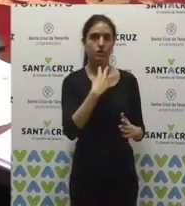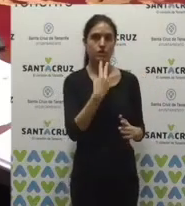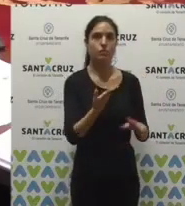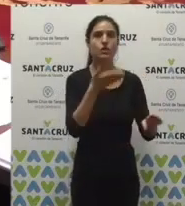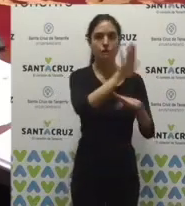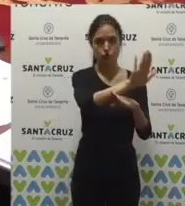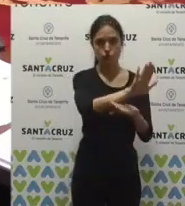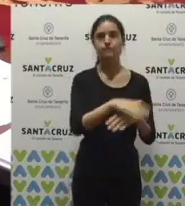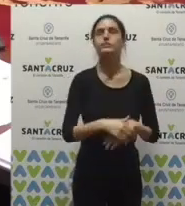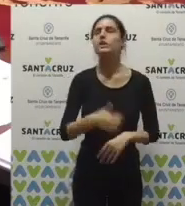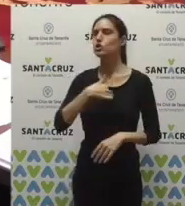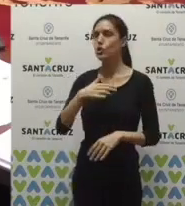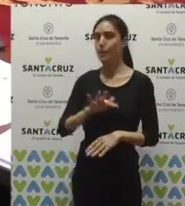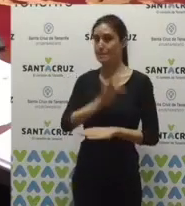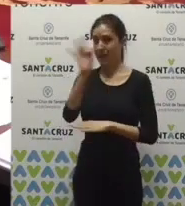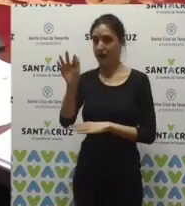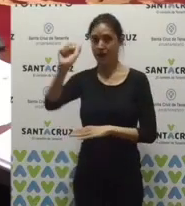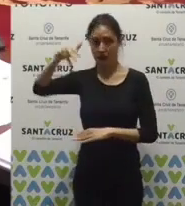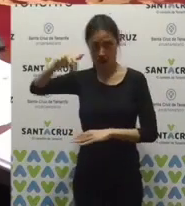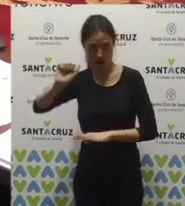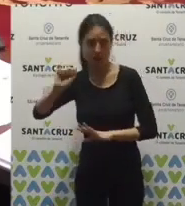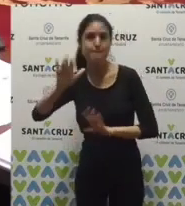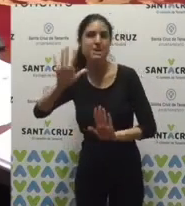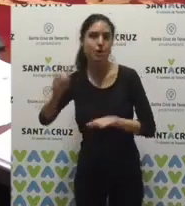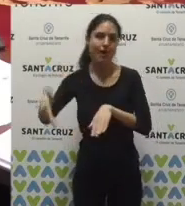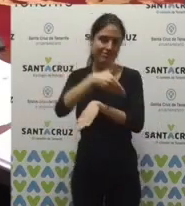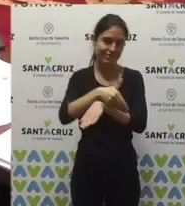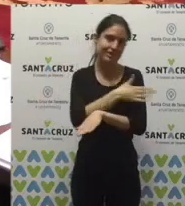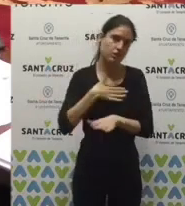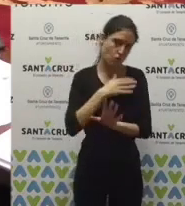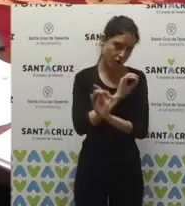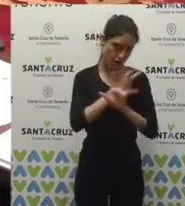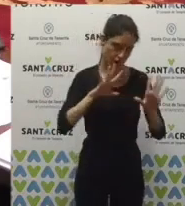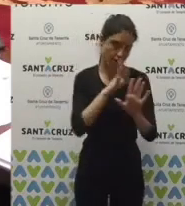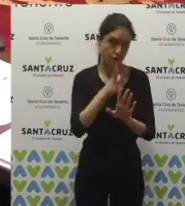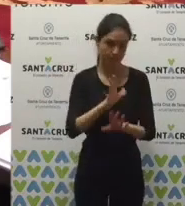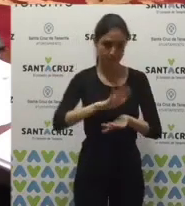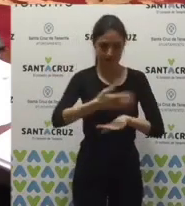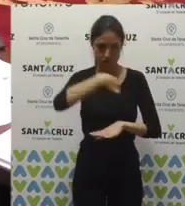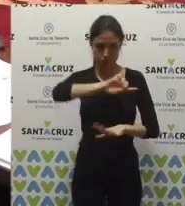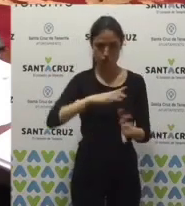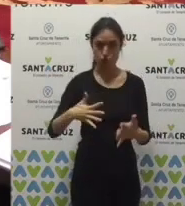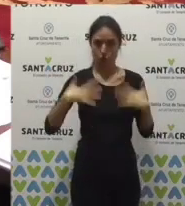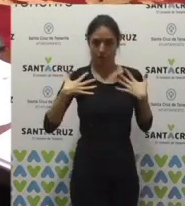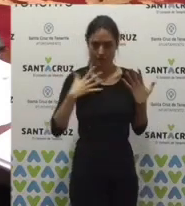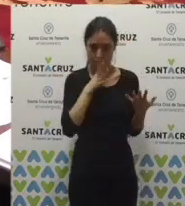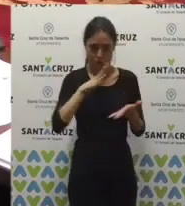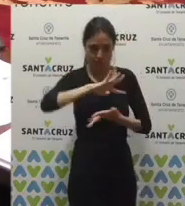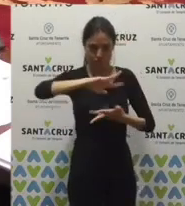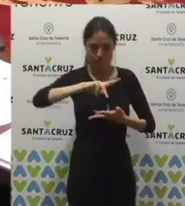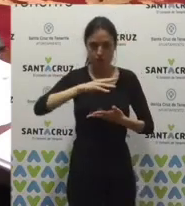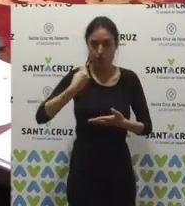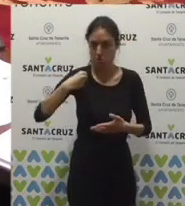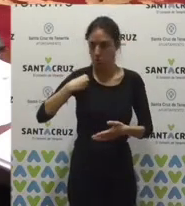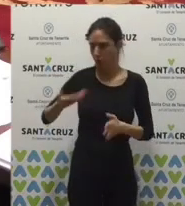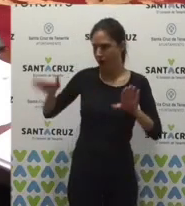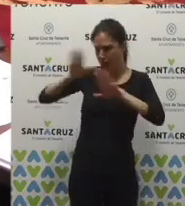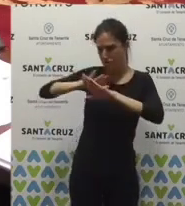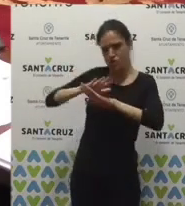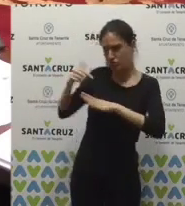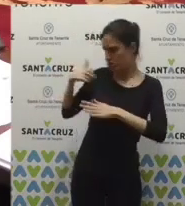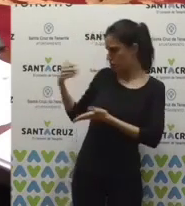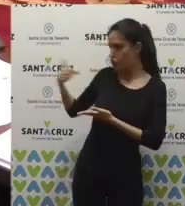una cuestión porque para nosotros también fue una sorpresa la información como ha salido por lo menos a mí y anoche mismo estaba pidiendo